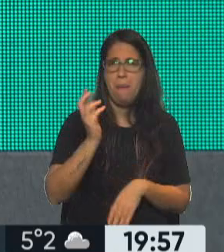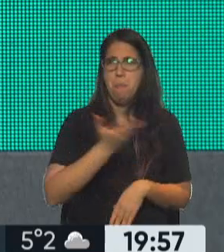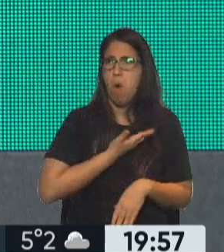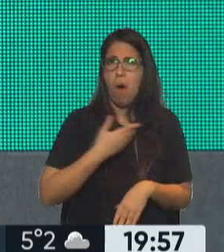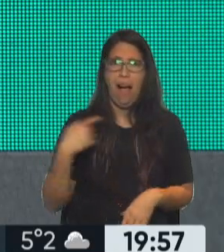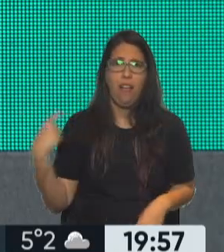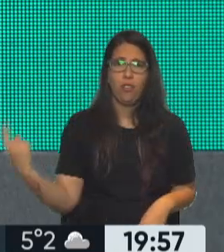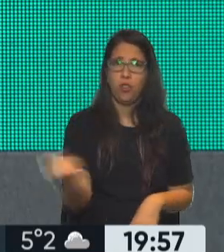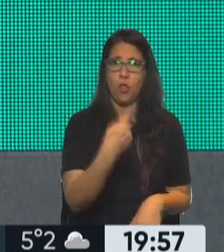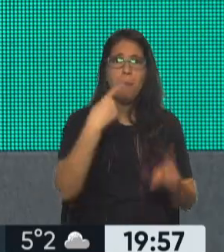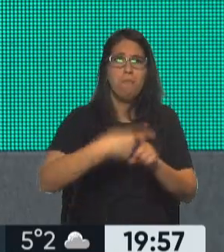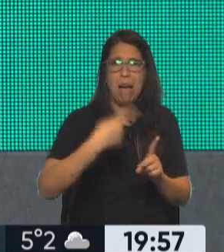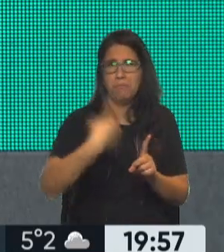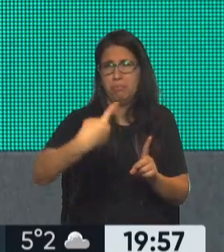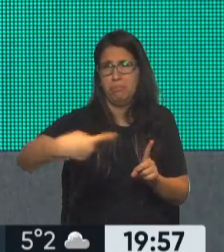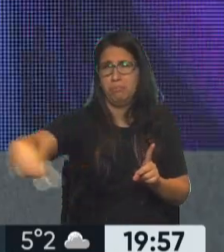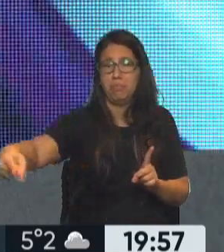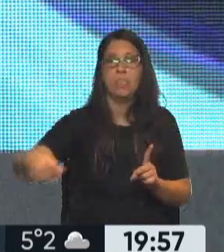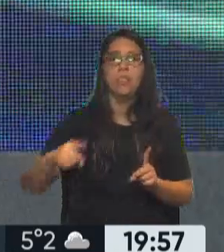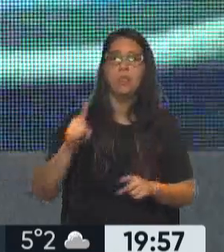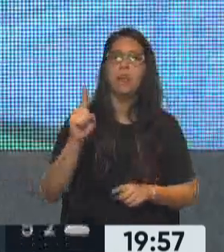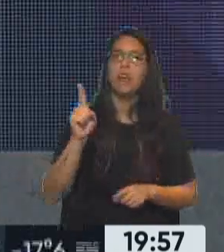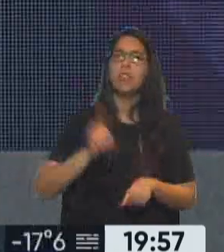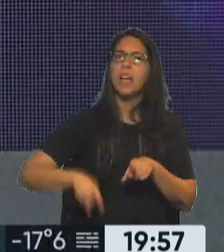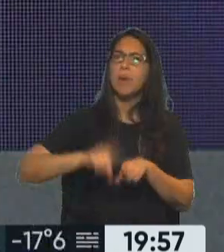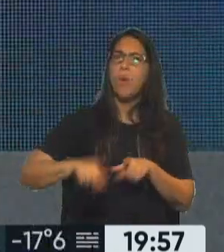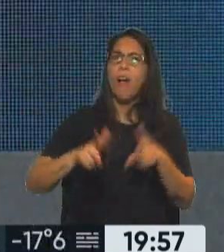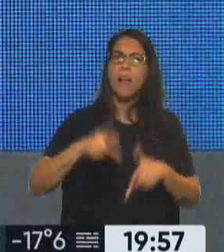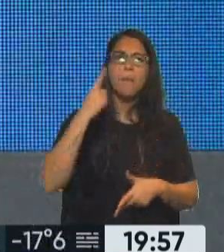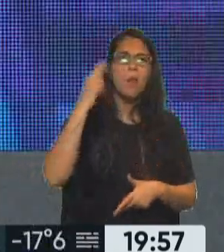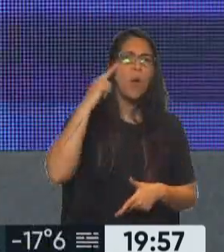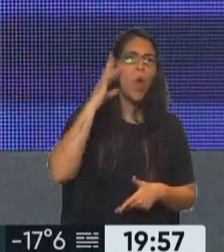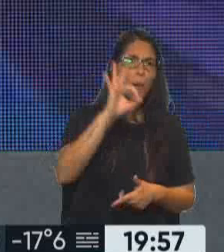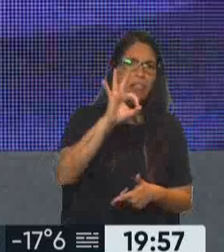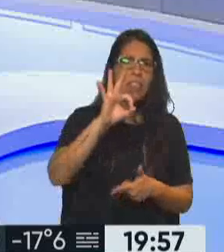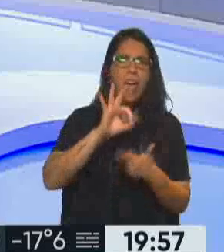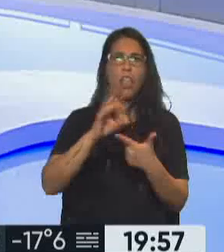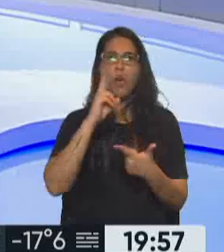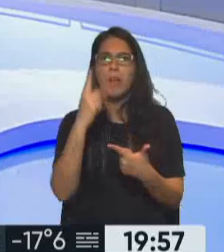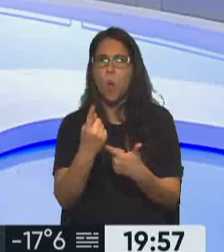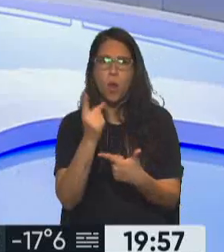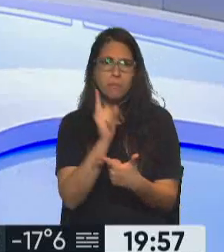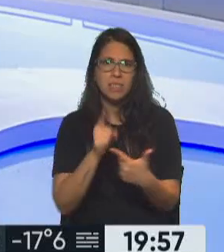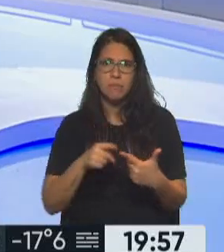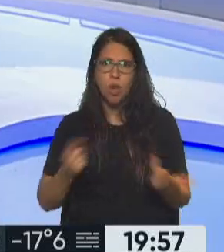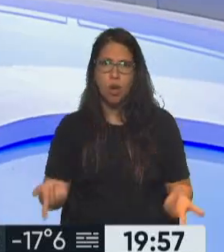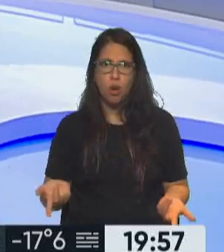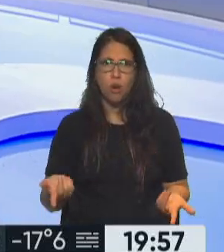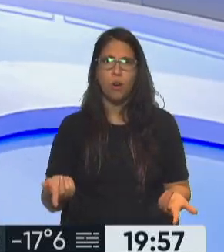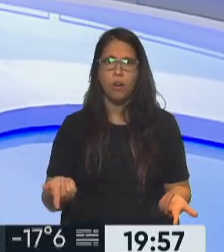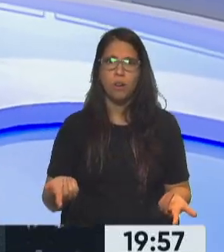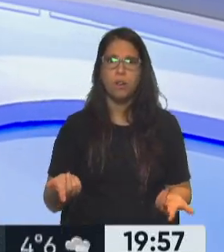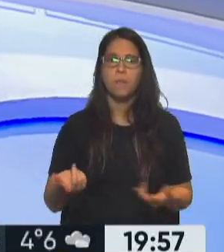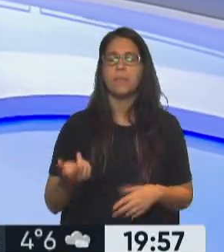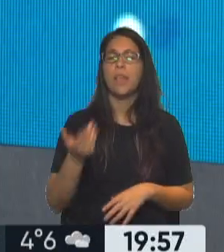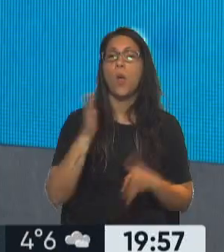todo, más todo lo que vino después. ¿Qué cosa recurrente? En el 90 y después en el 2001. Ivana Córdoba, ¿no? Que es la provincia que le dio ganadora